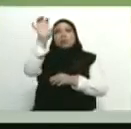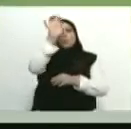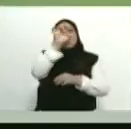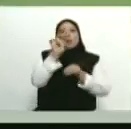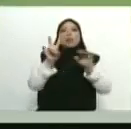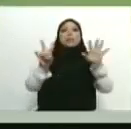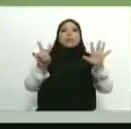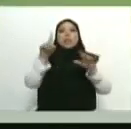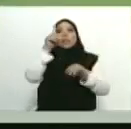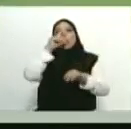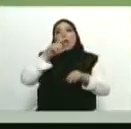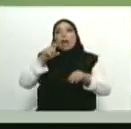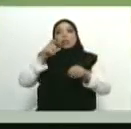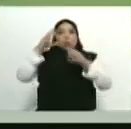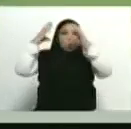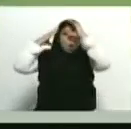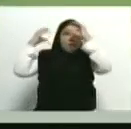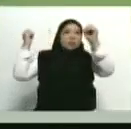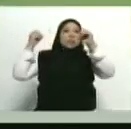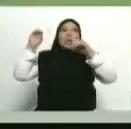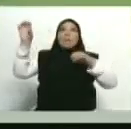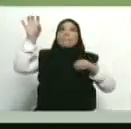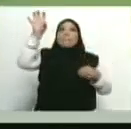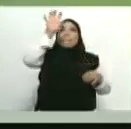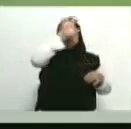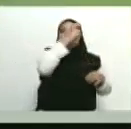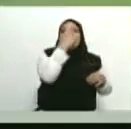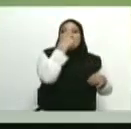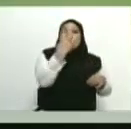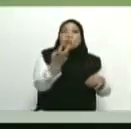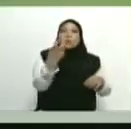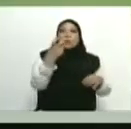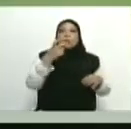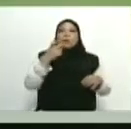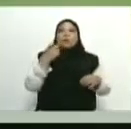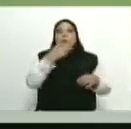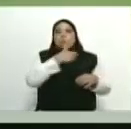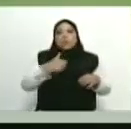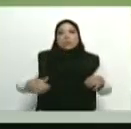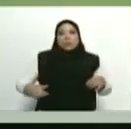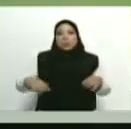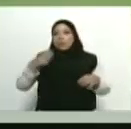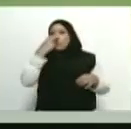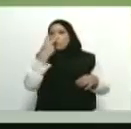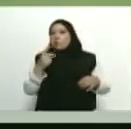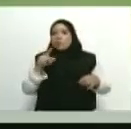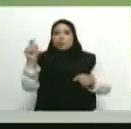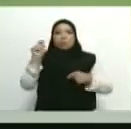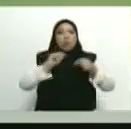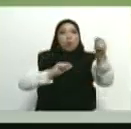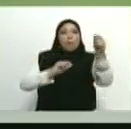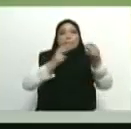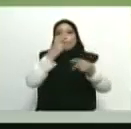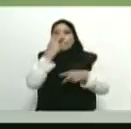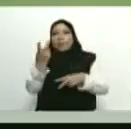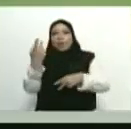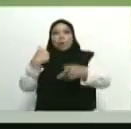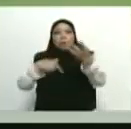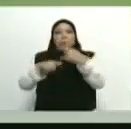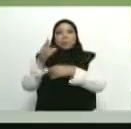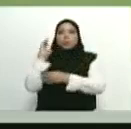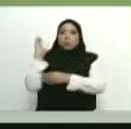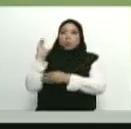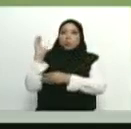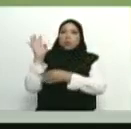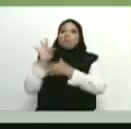7 años. Y como presidente de vez en cuando pego un brinquito para acá, un brinquito para allá, una cumbre. ¿Ah? Y entonces uno ve que las